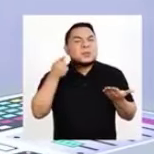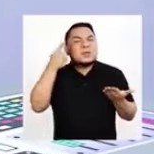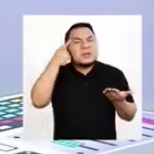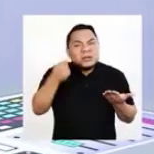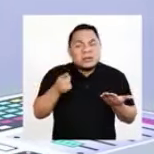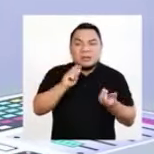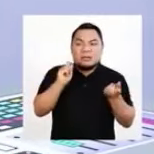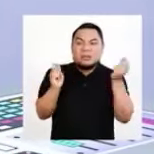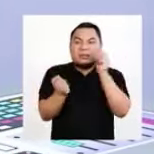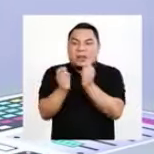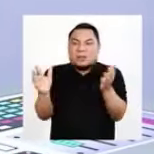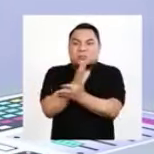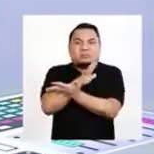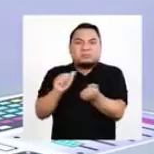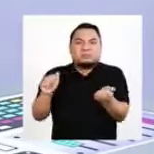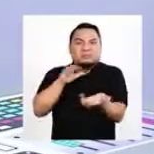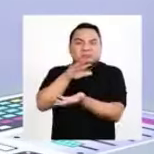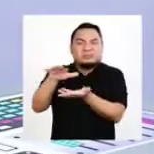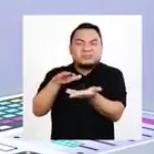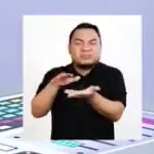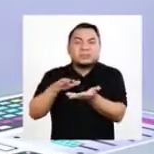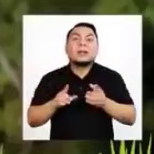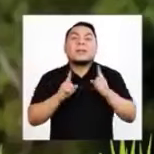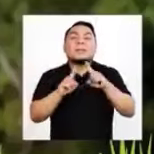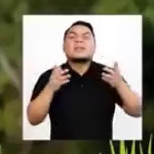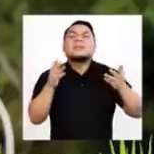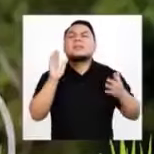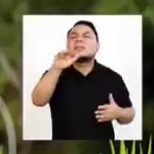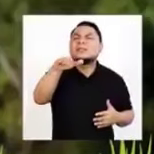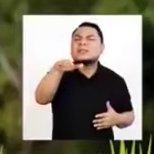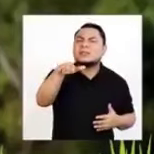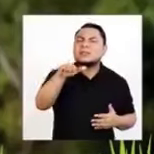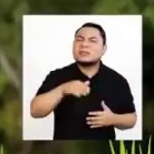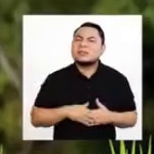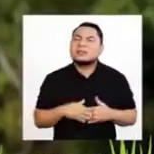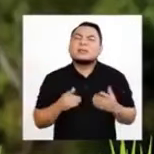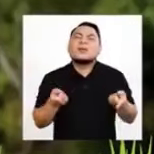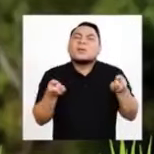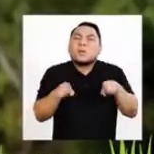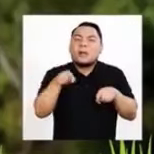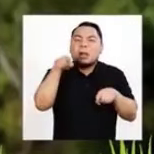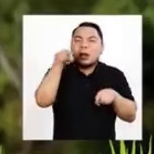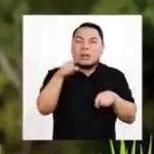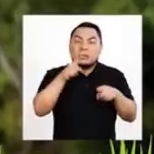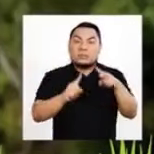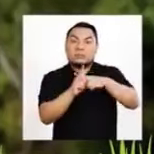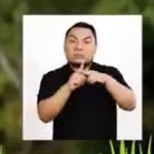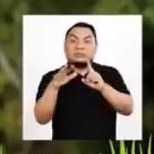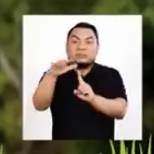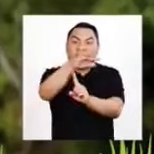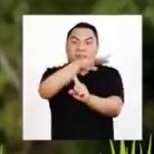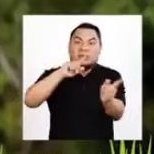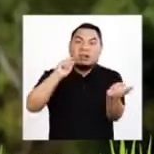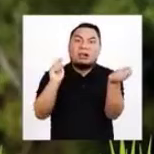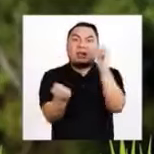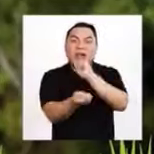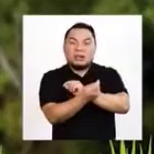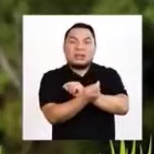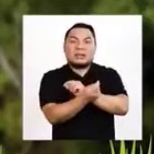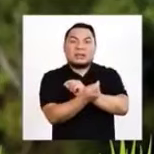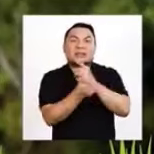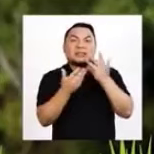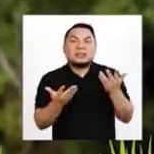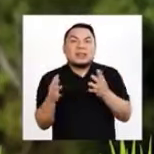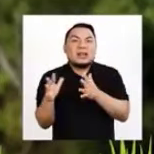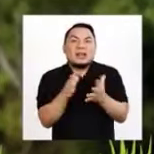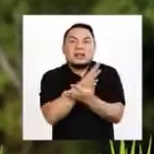estos se pueden convertir en desastres. Pero, Techi, ¿cuándo un fenómeno natural se